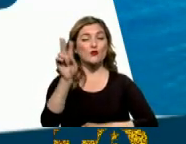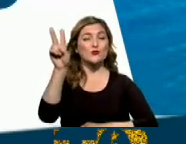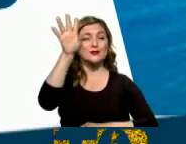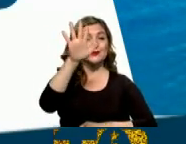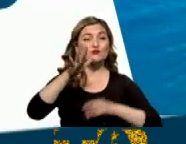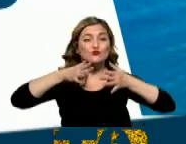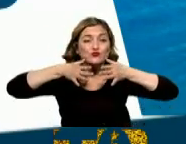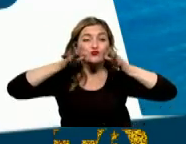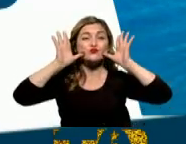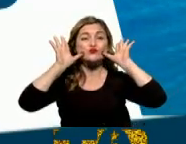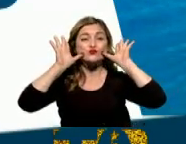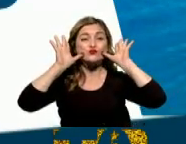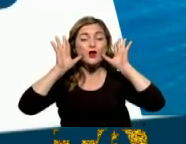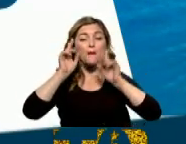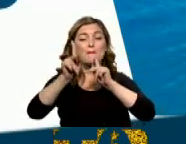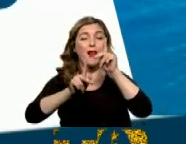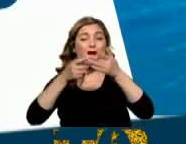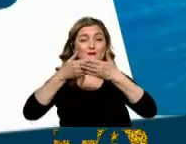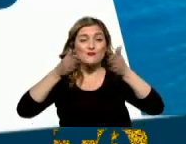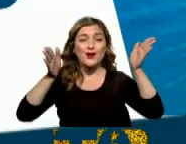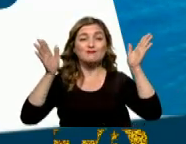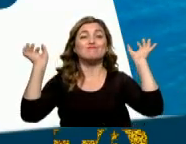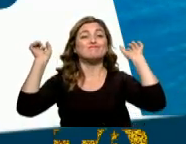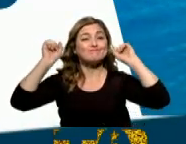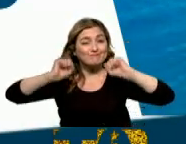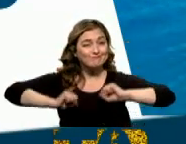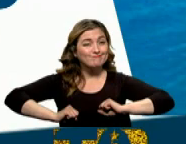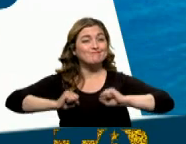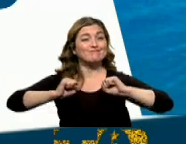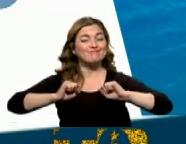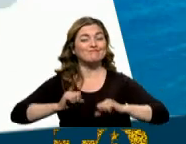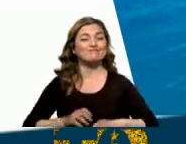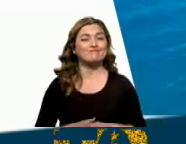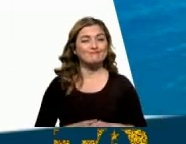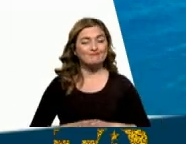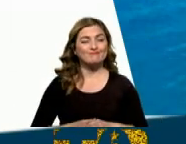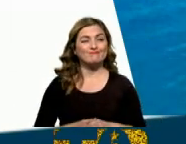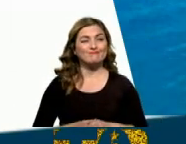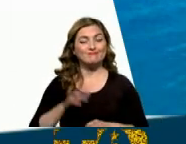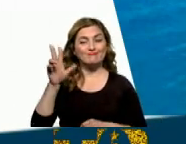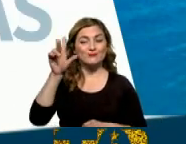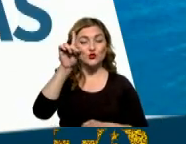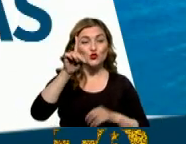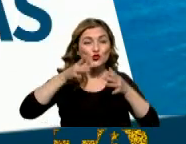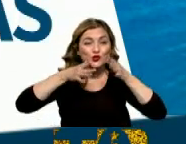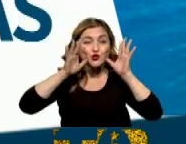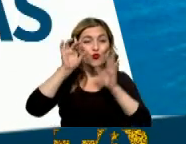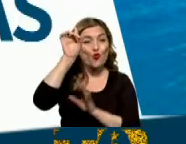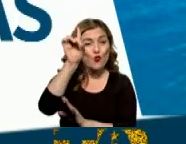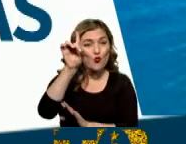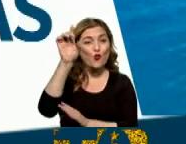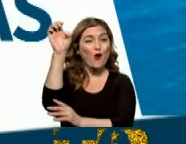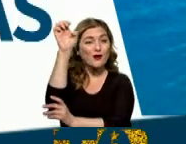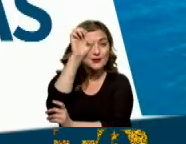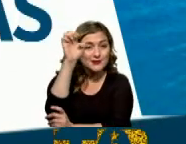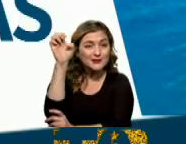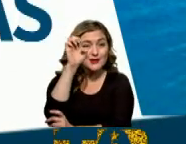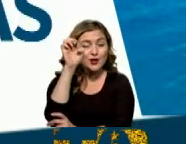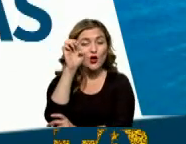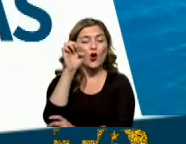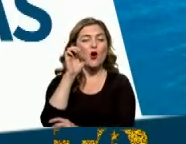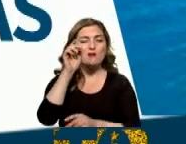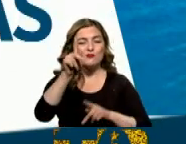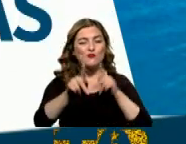25 de diciembre sus playas sí permiten el ingreso de los bañistas, pero el 31 de diciembre y 1 de enero los